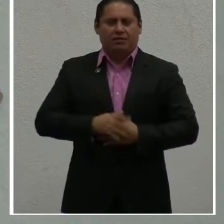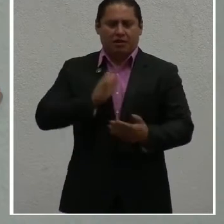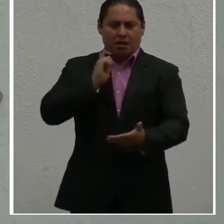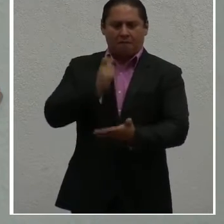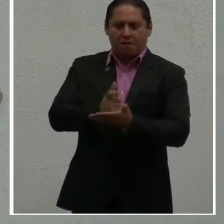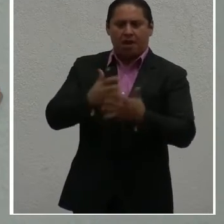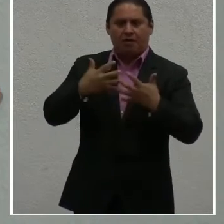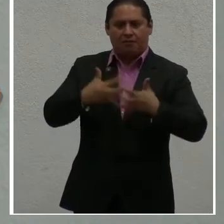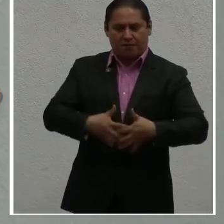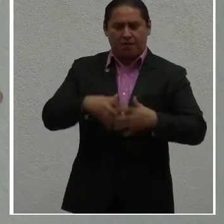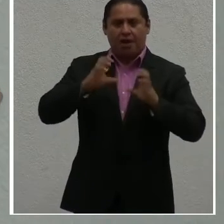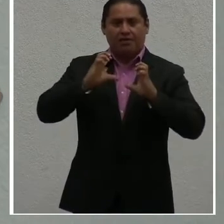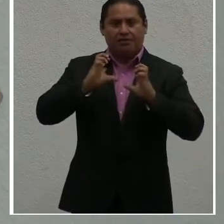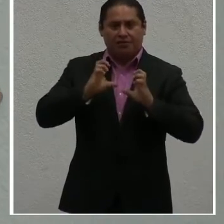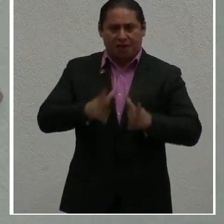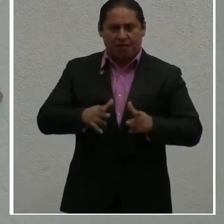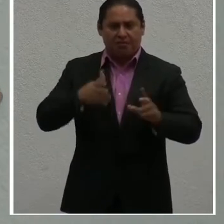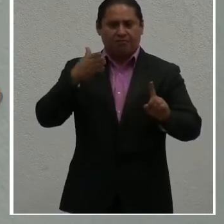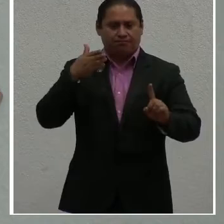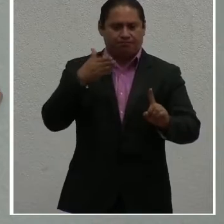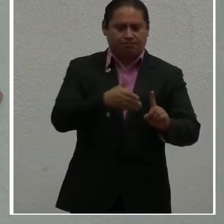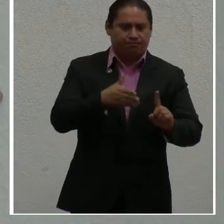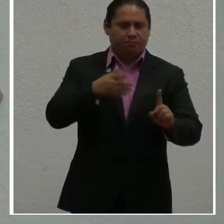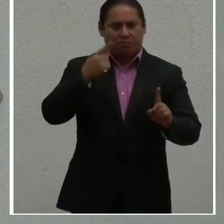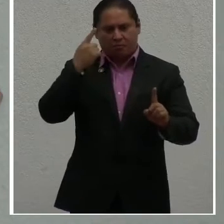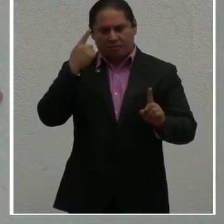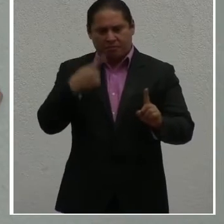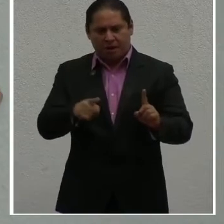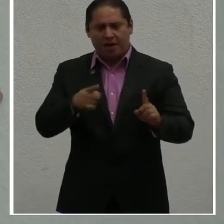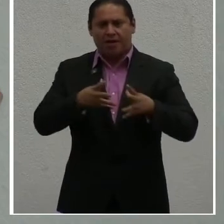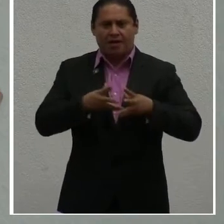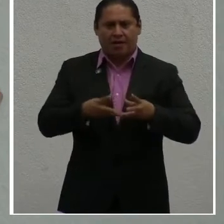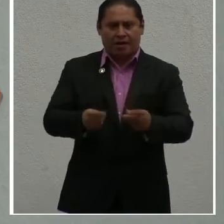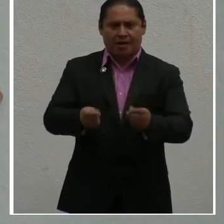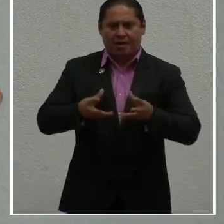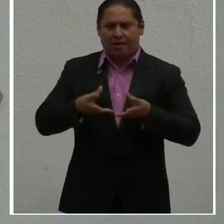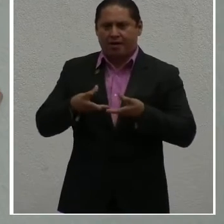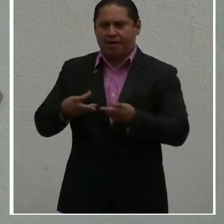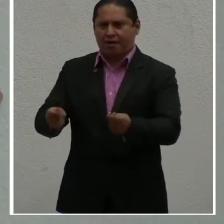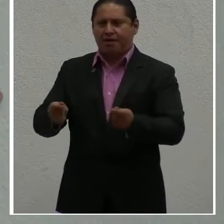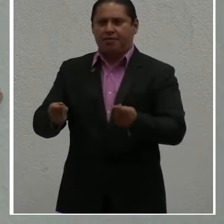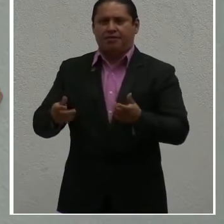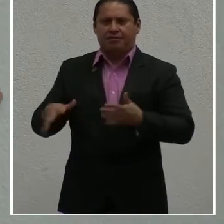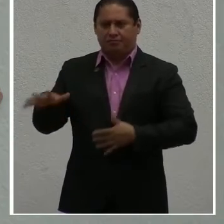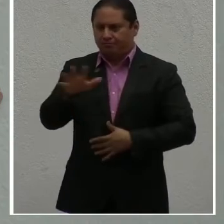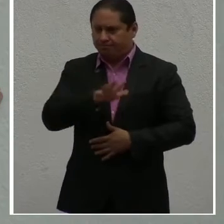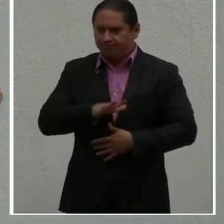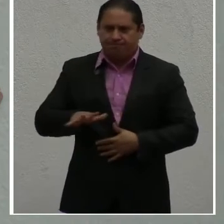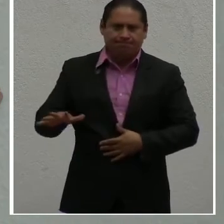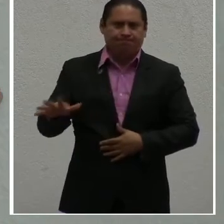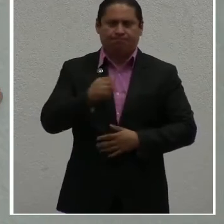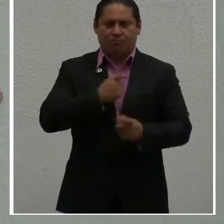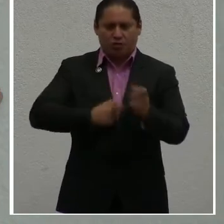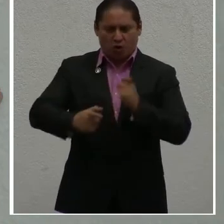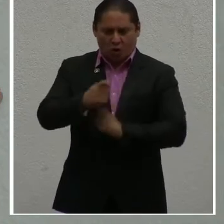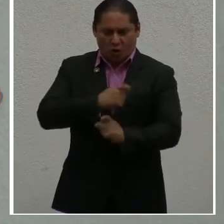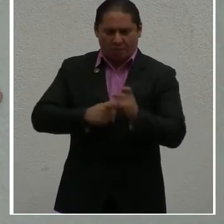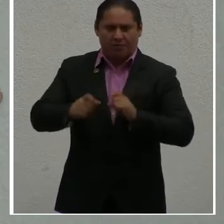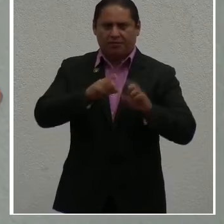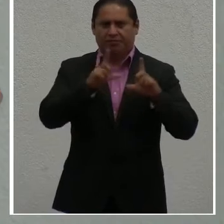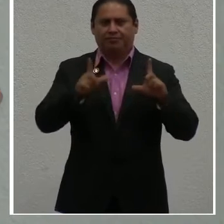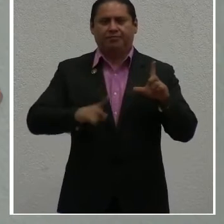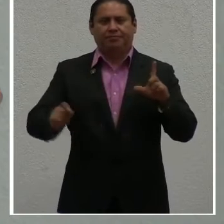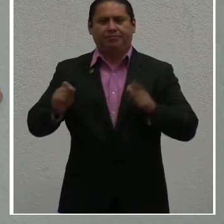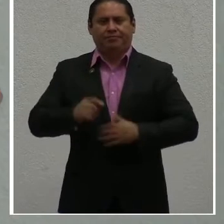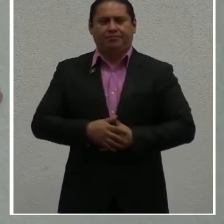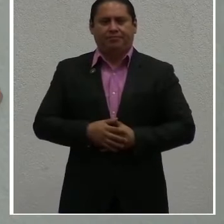empresas en Chiapas tienen la finalidad de sostener diferentes gastos públicos y eficientar la economía de nuestro país.